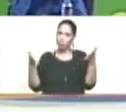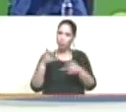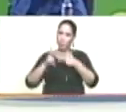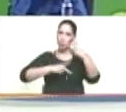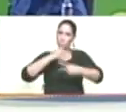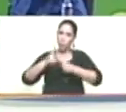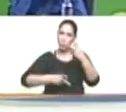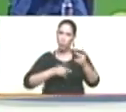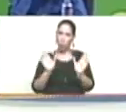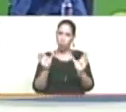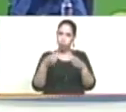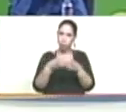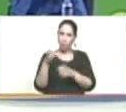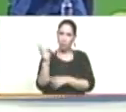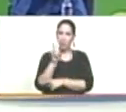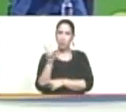interna.